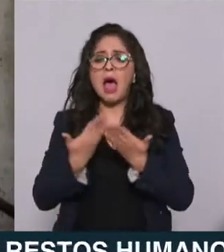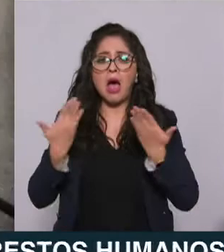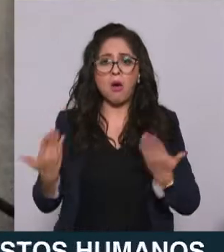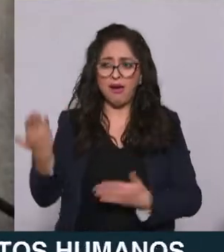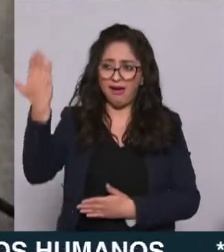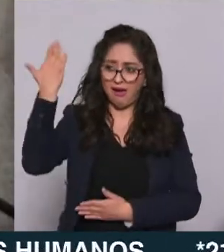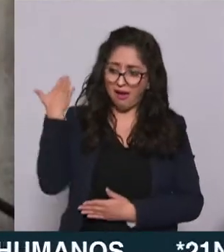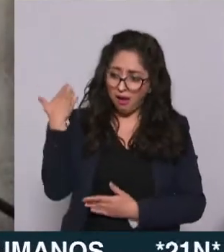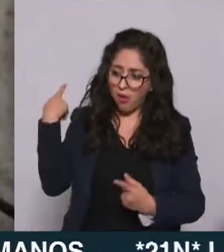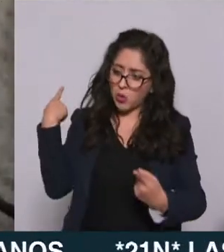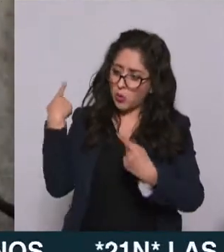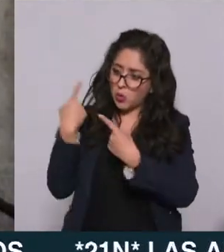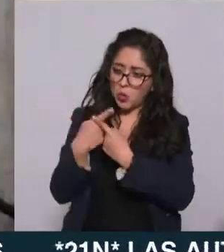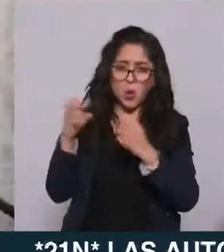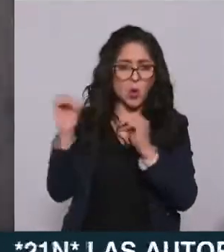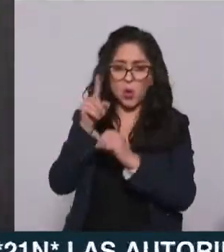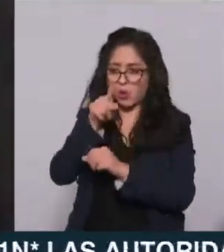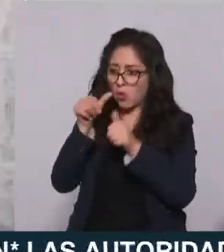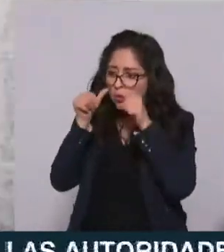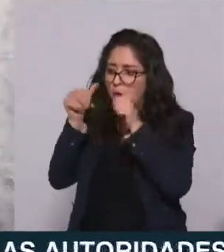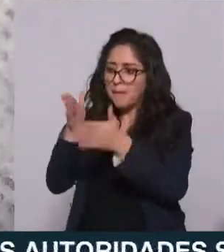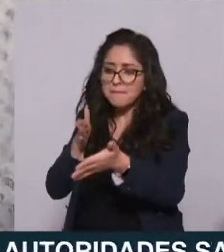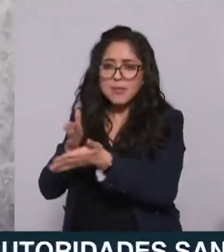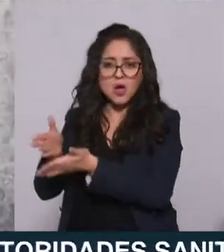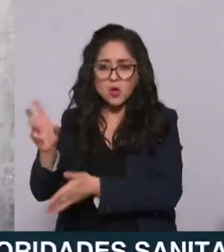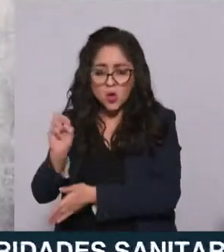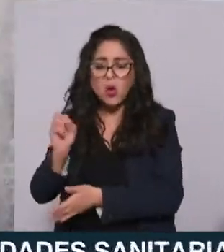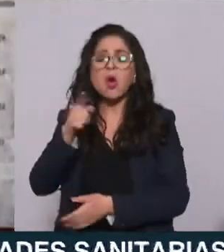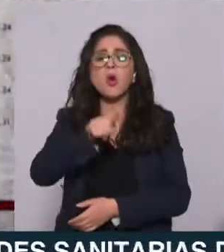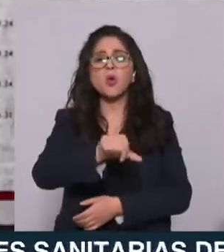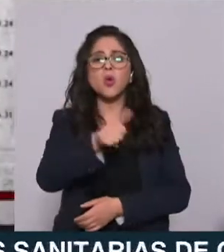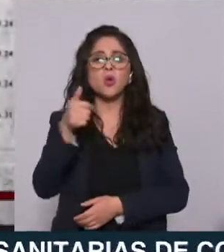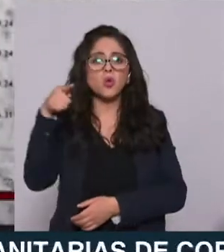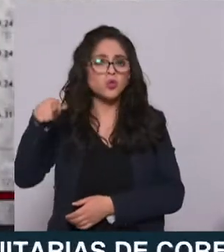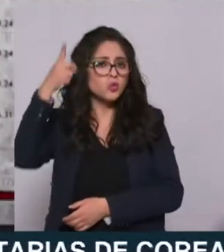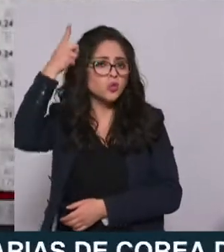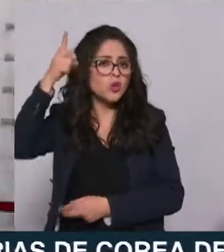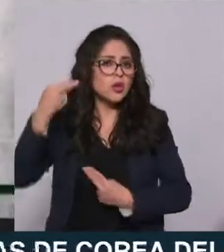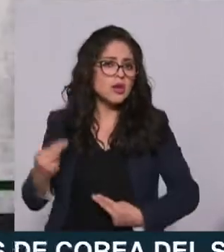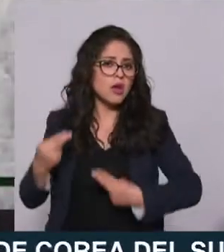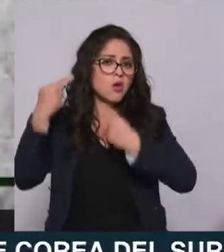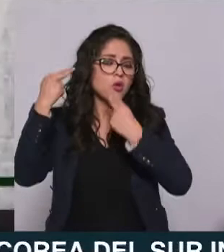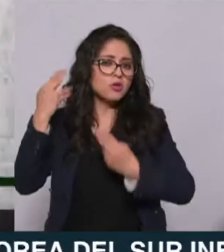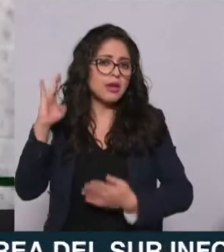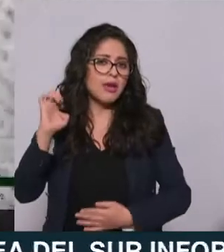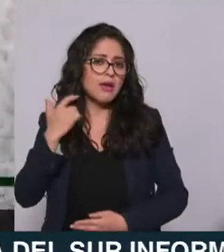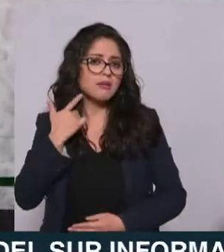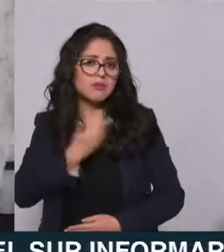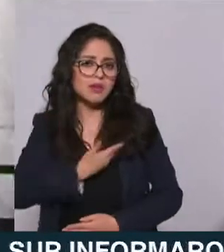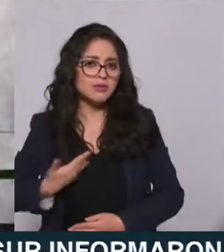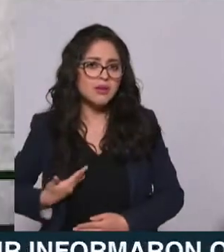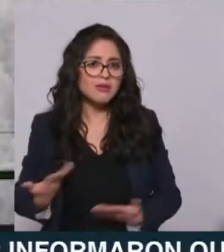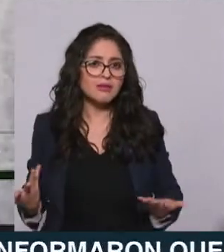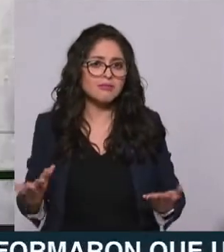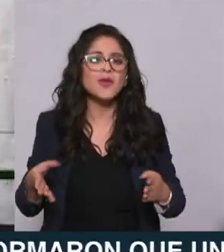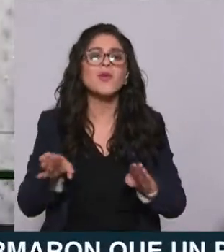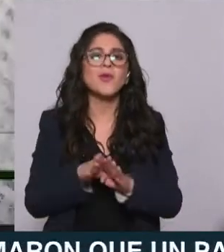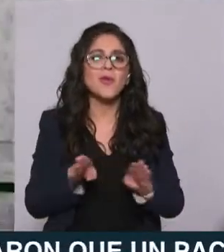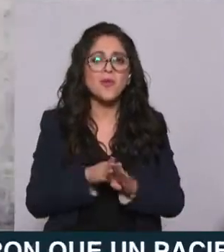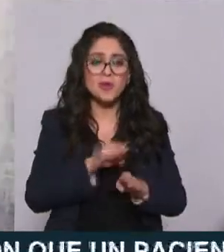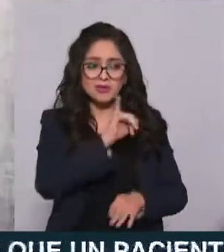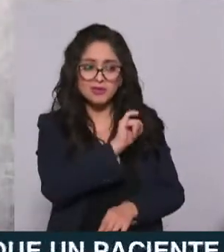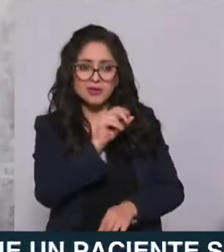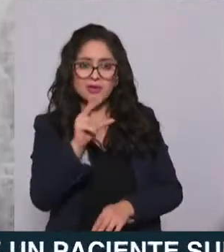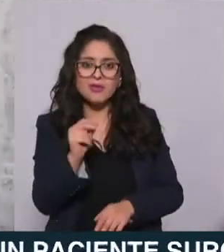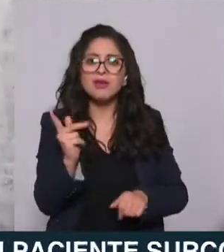la corrupción dirigen directamente a Peña Nieto. Estaremos muy pendientes de este caso, de cómo evoluciona y de